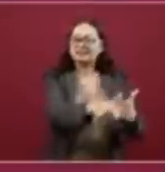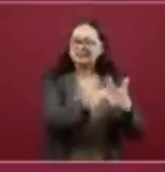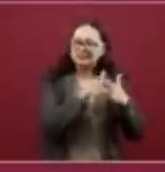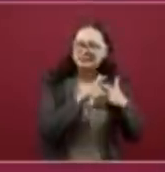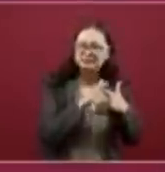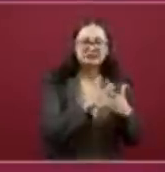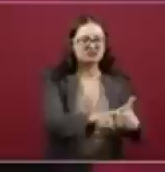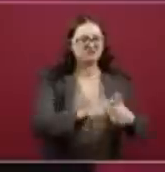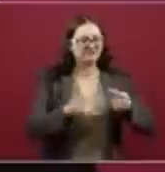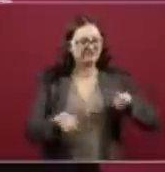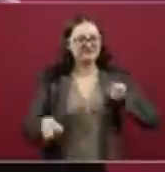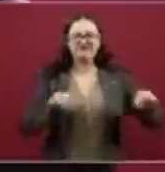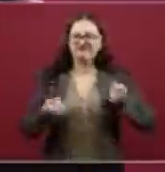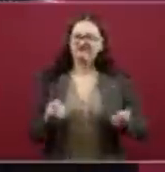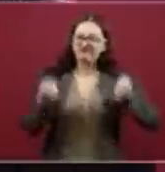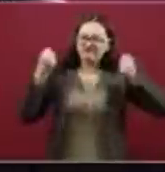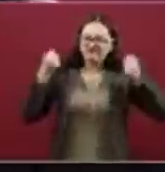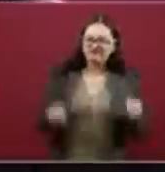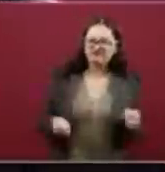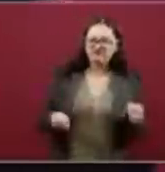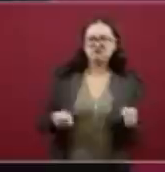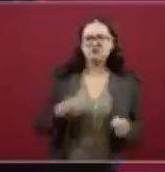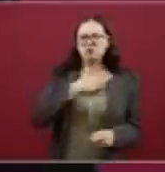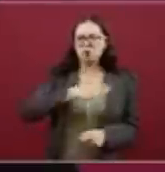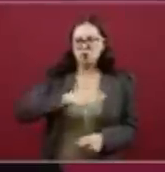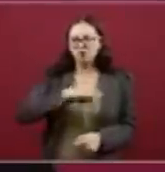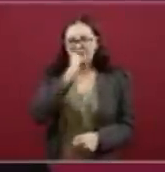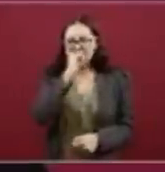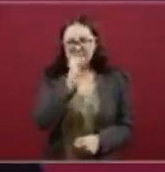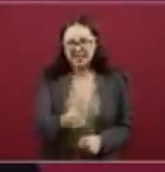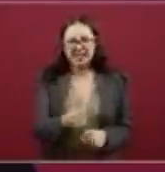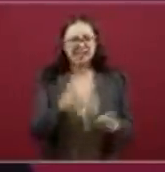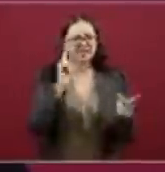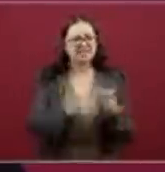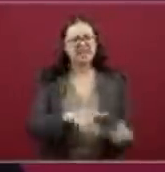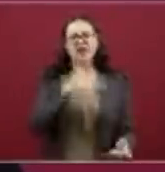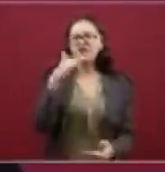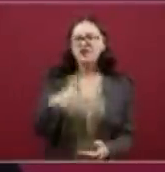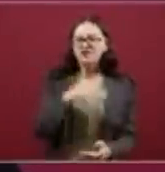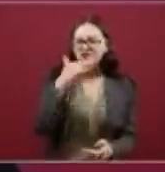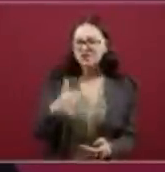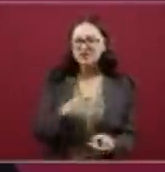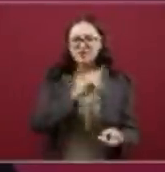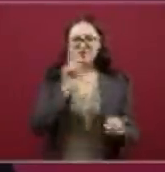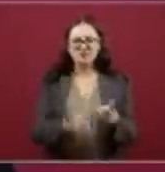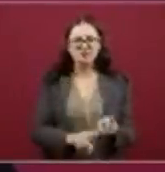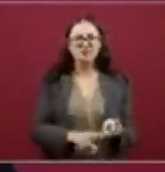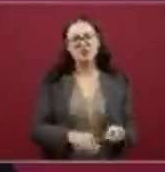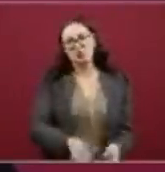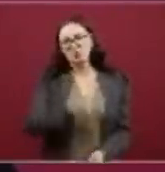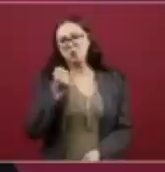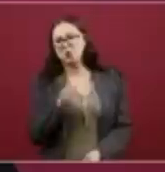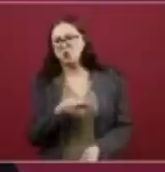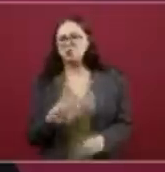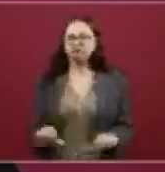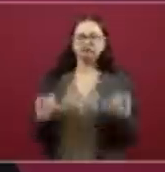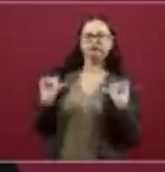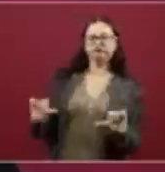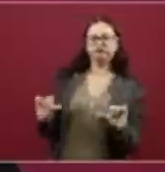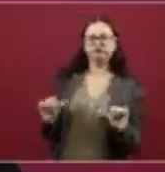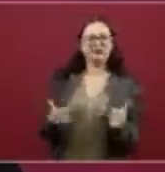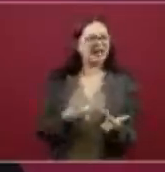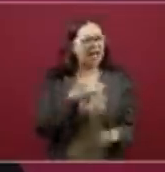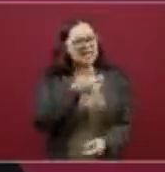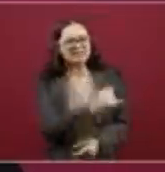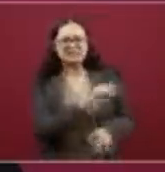este régimen de injusticias, de corrupción, de privilegios.